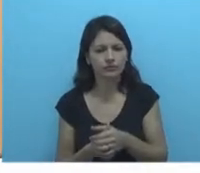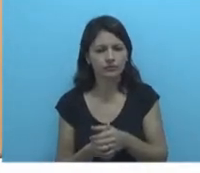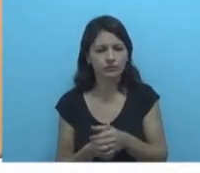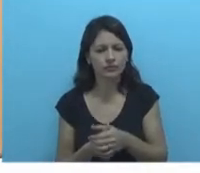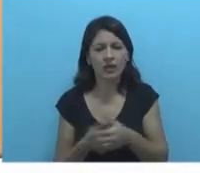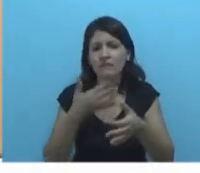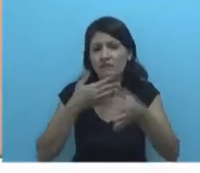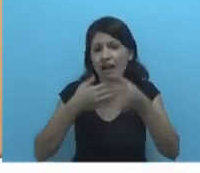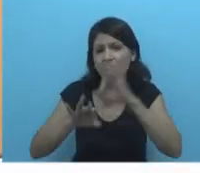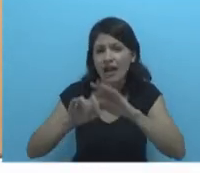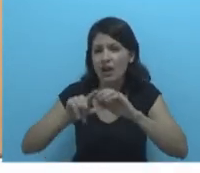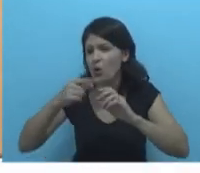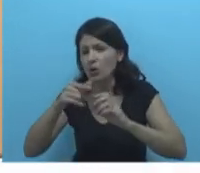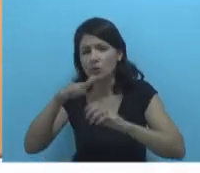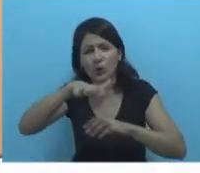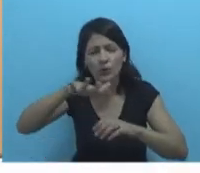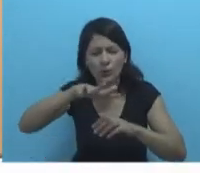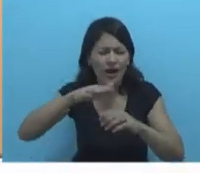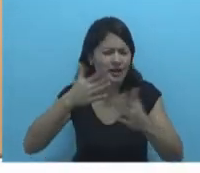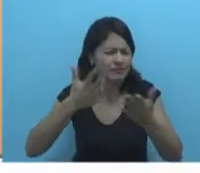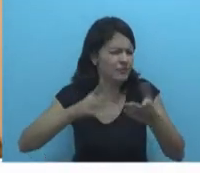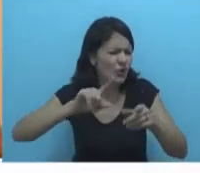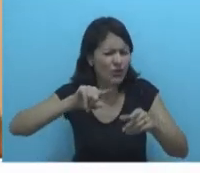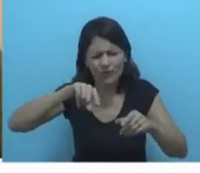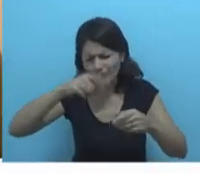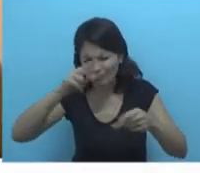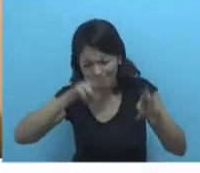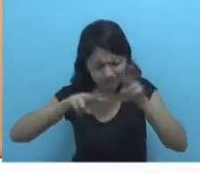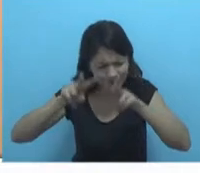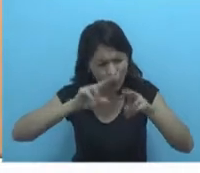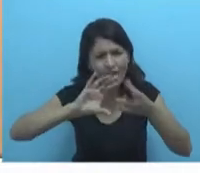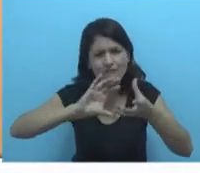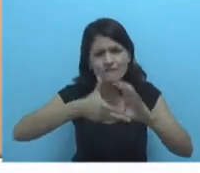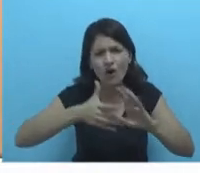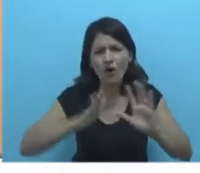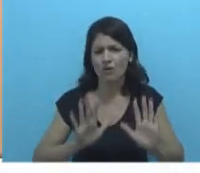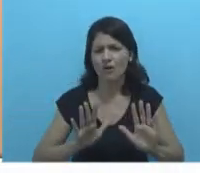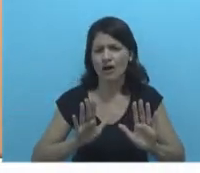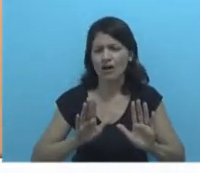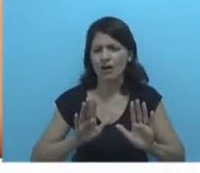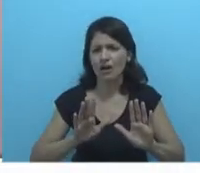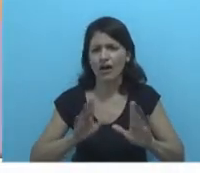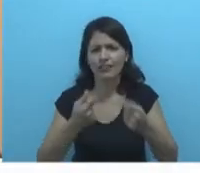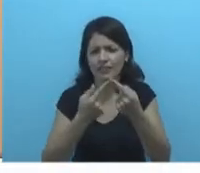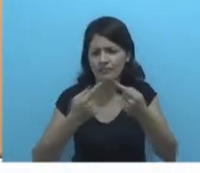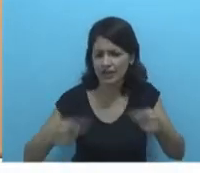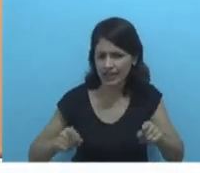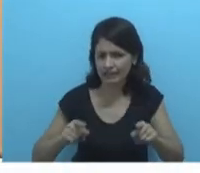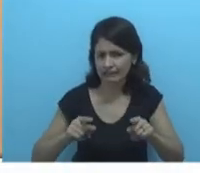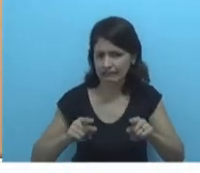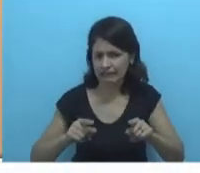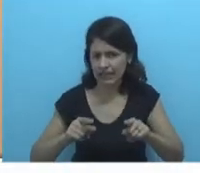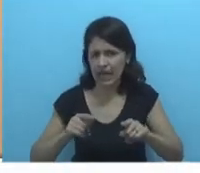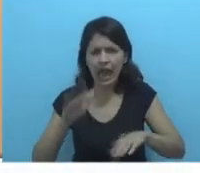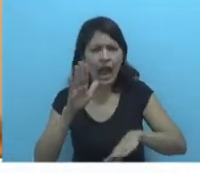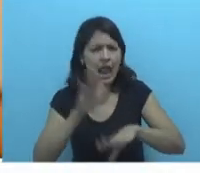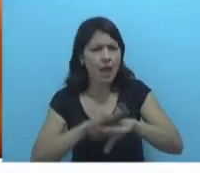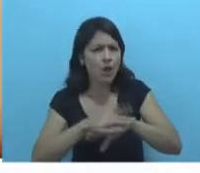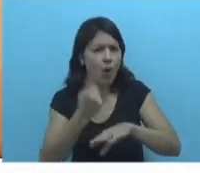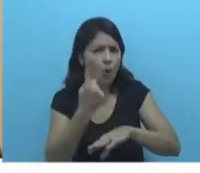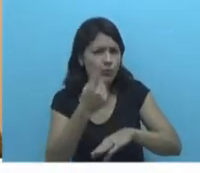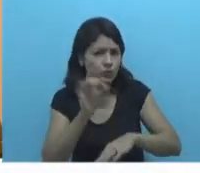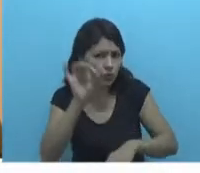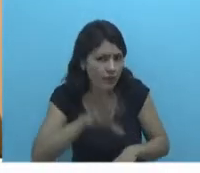en el camino. Yo creo que no tenemos que buscar un solo culpable. Acá, en general,